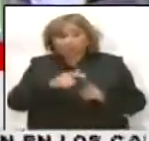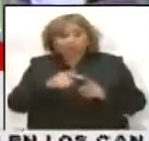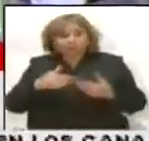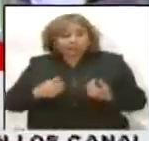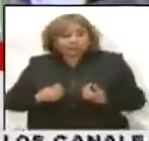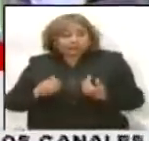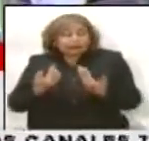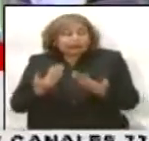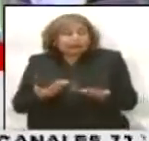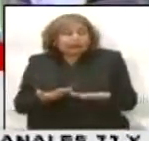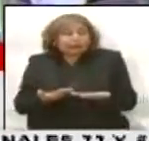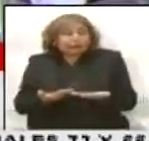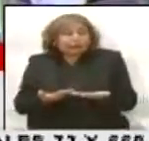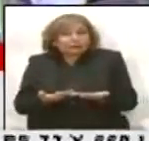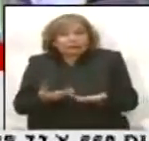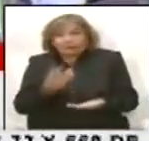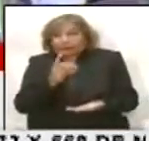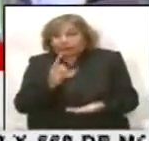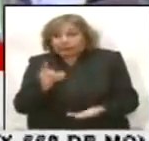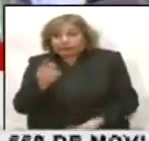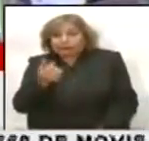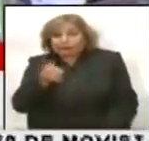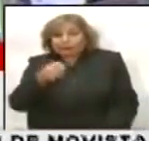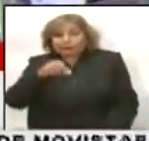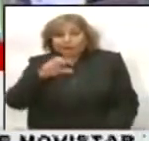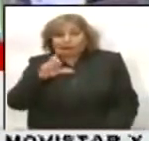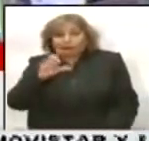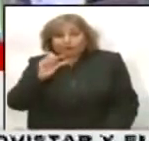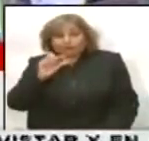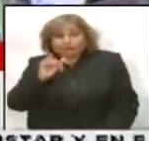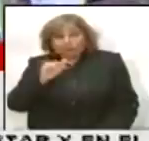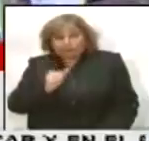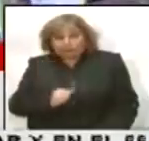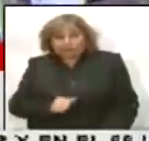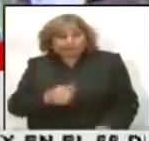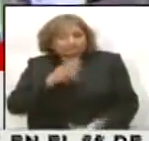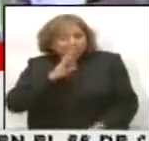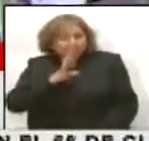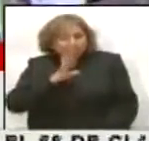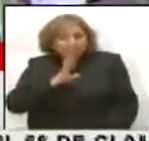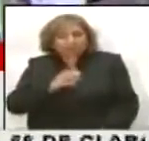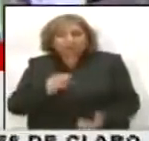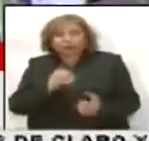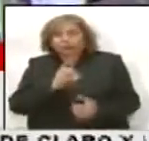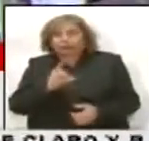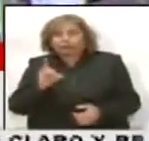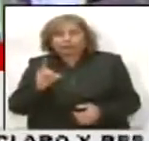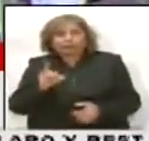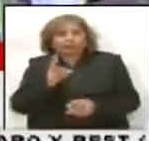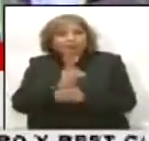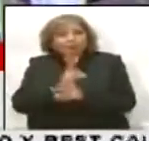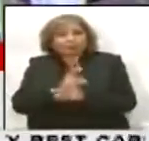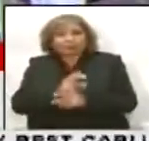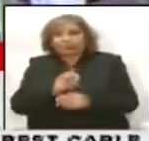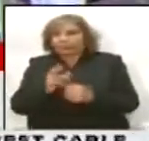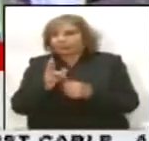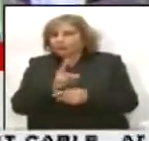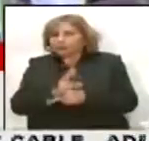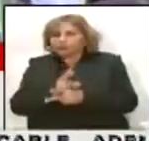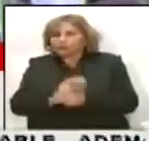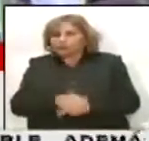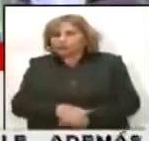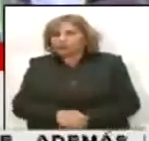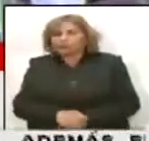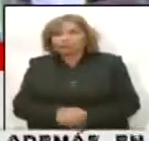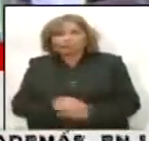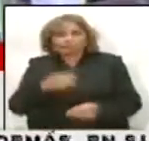dado, porque cuando se habla de apología al terrorismo, efectivamente estamos hablando de límites delicados sobre la opinión,